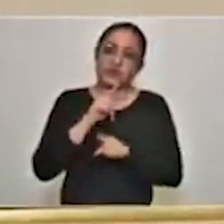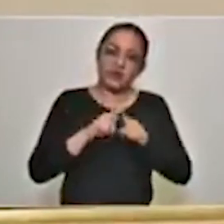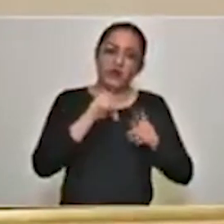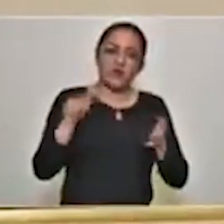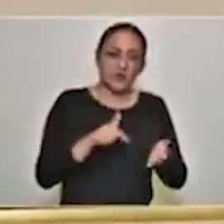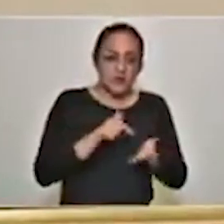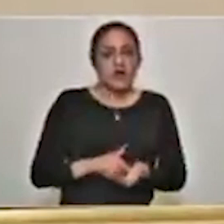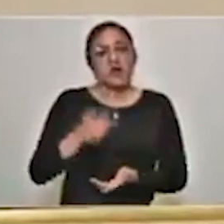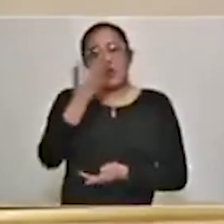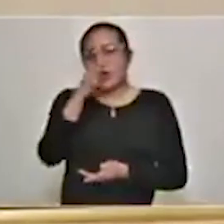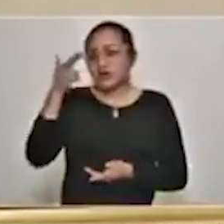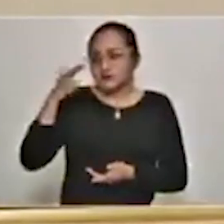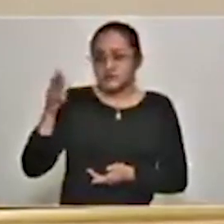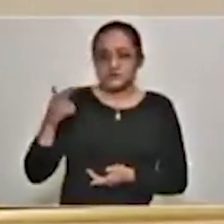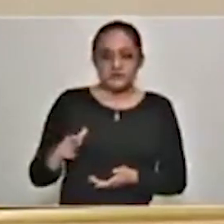restaurantes